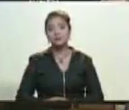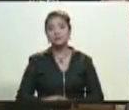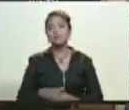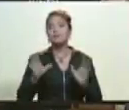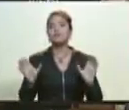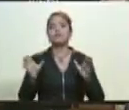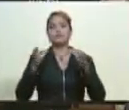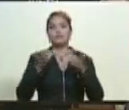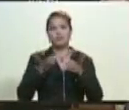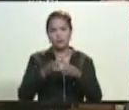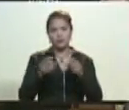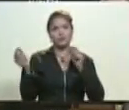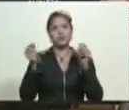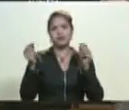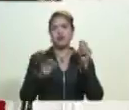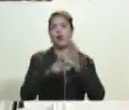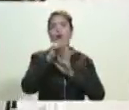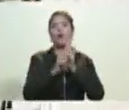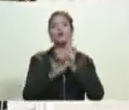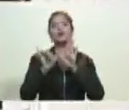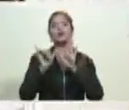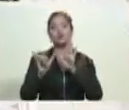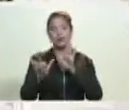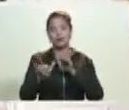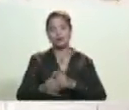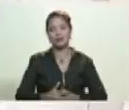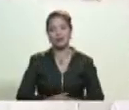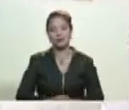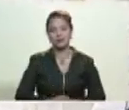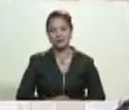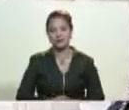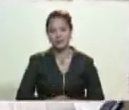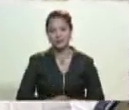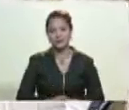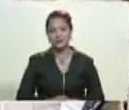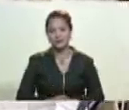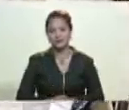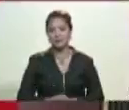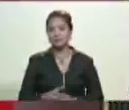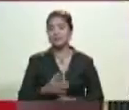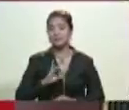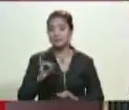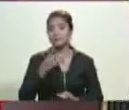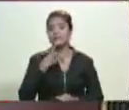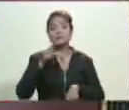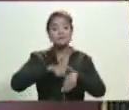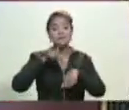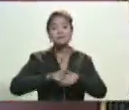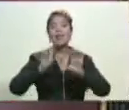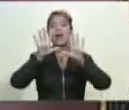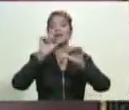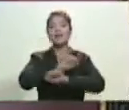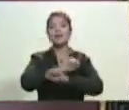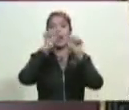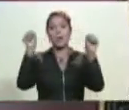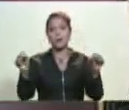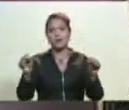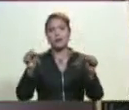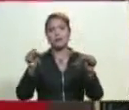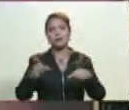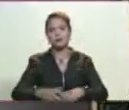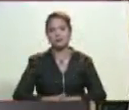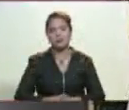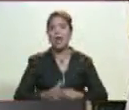sesión de la Asamblea Nacional Constituyente. Y como hemos dicho, será a las 10 de la mañana y como hemos